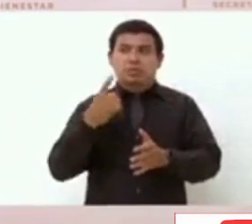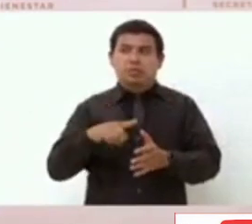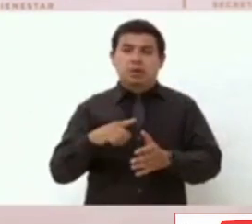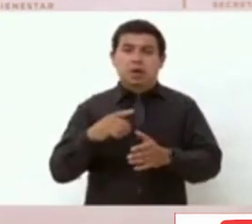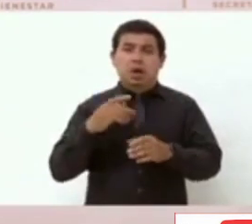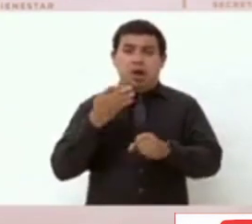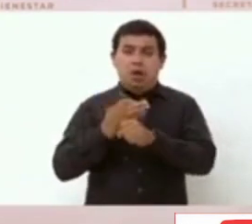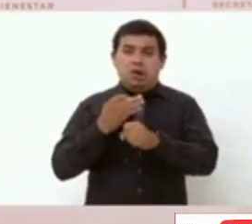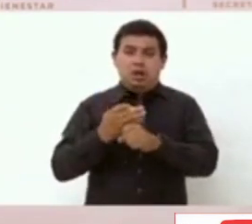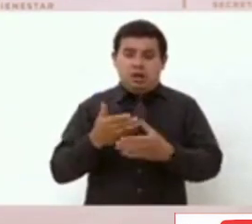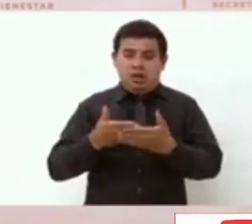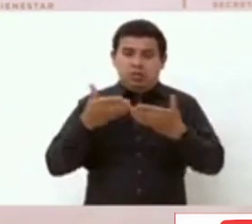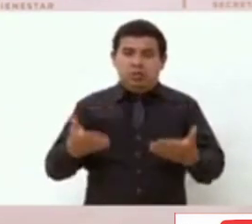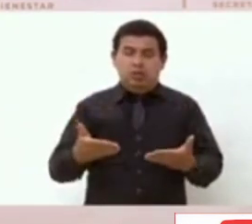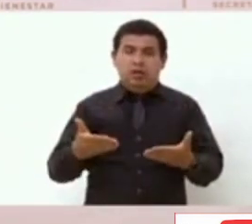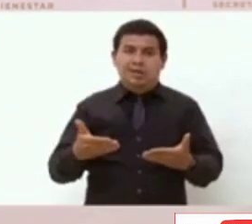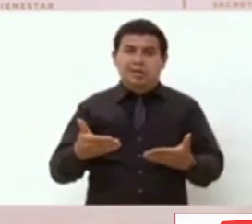Y este año,